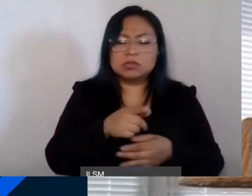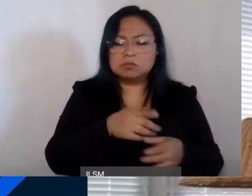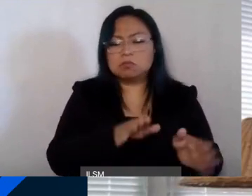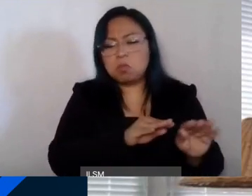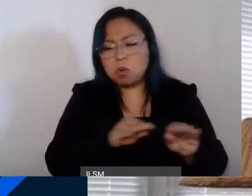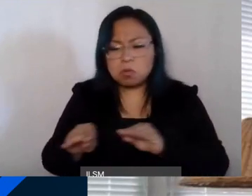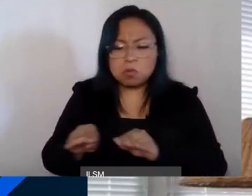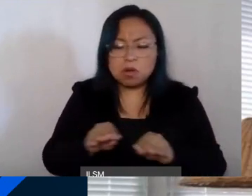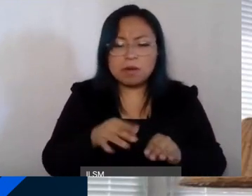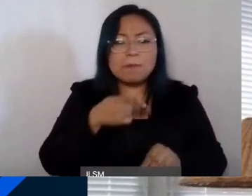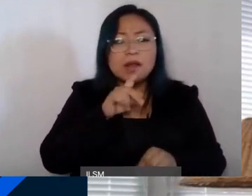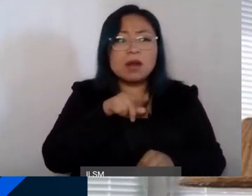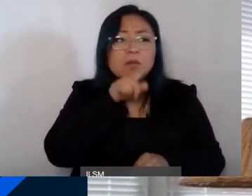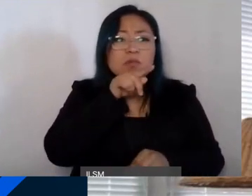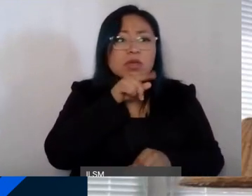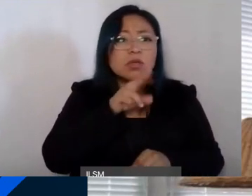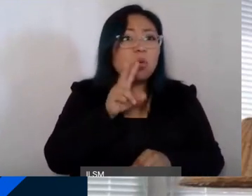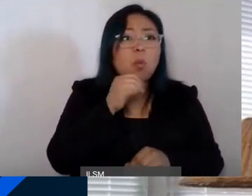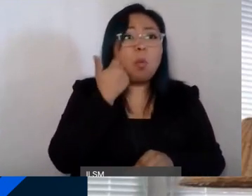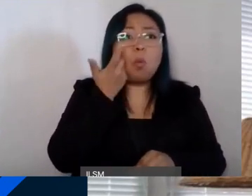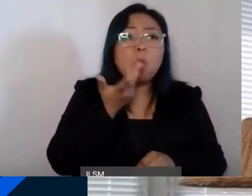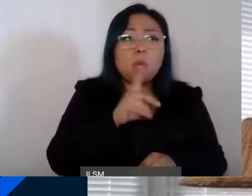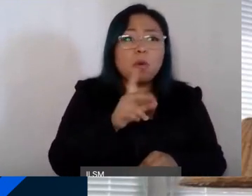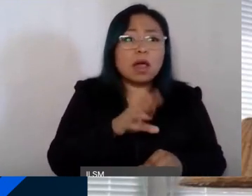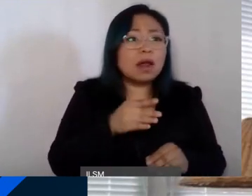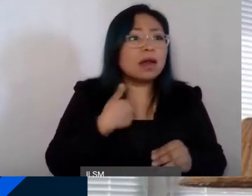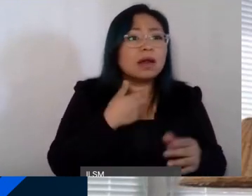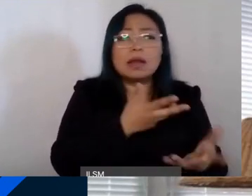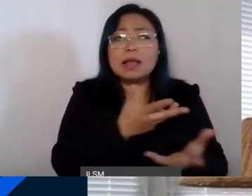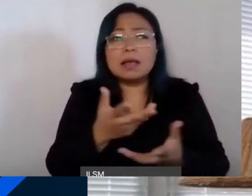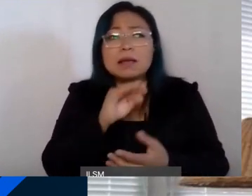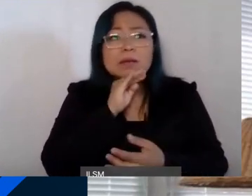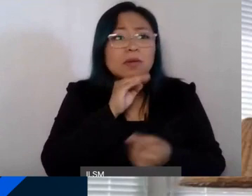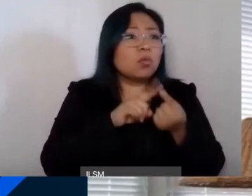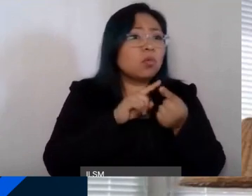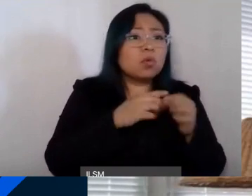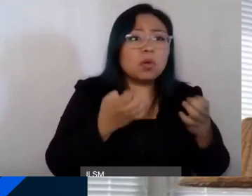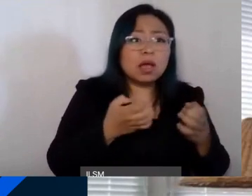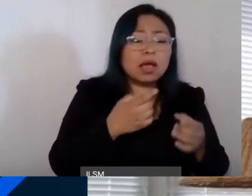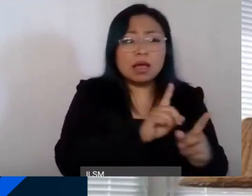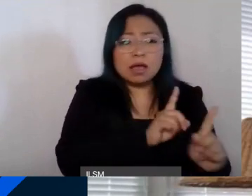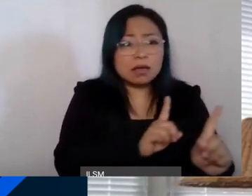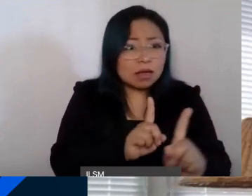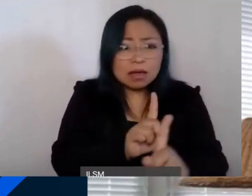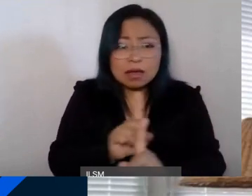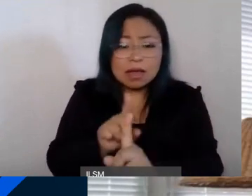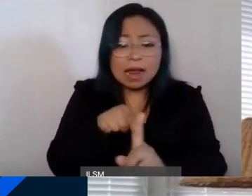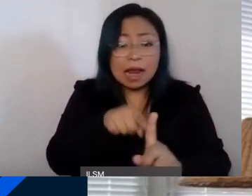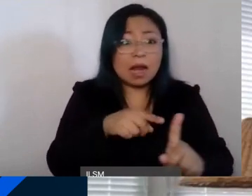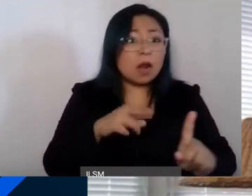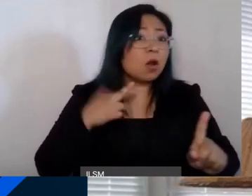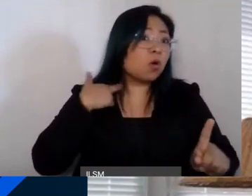desespero de que no le abandone en el desespero de de que si no morirá